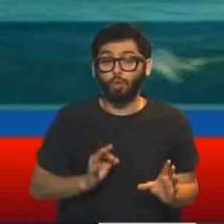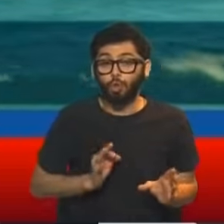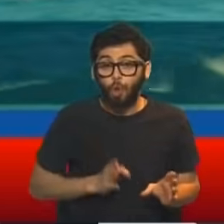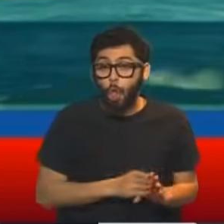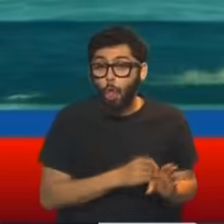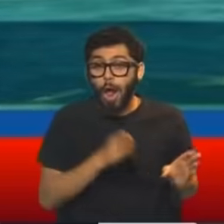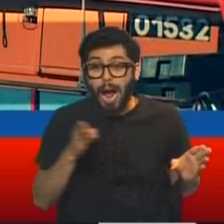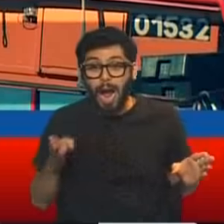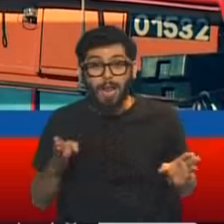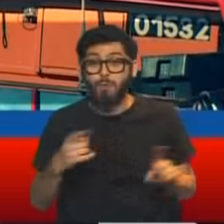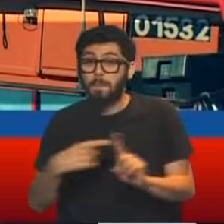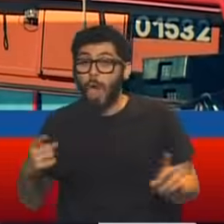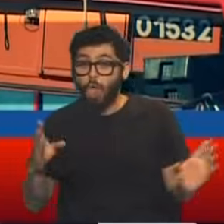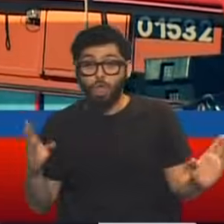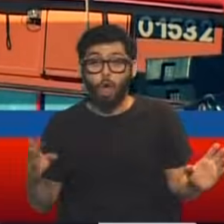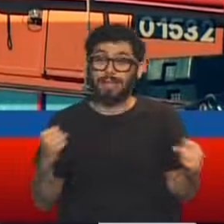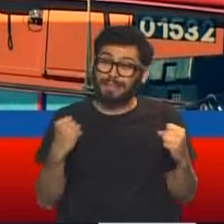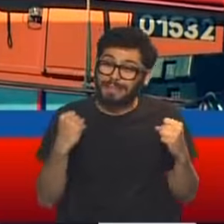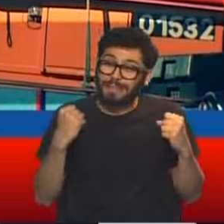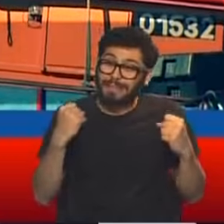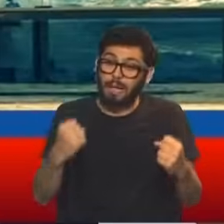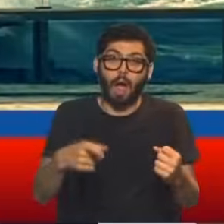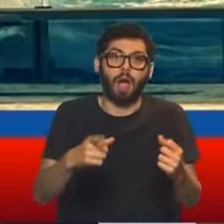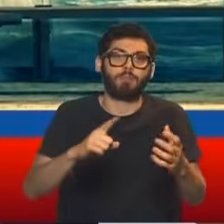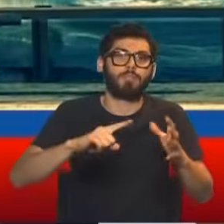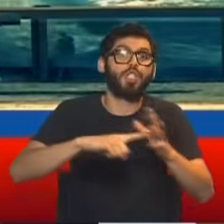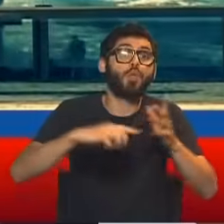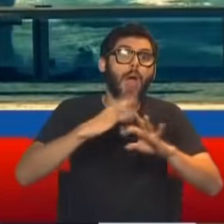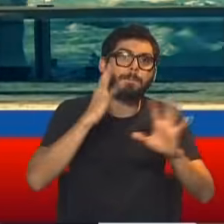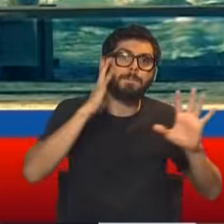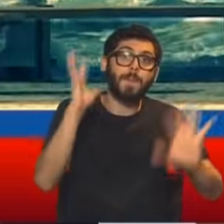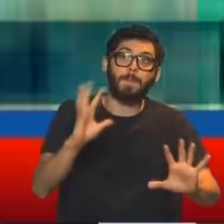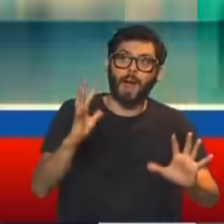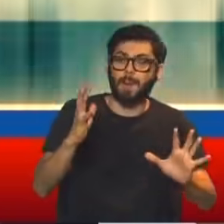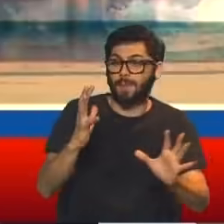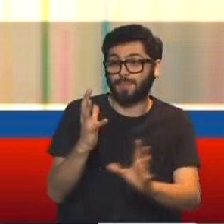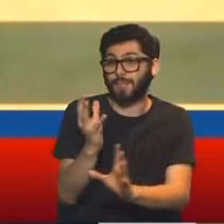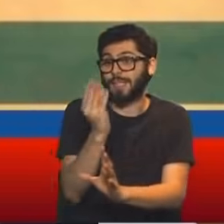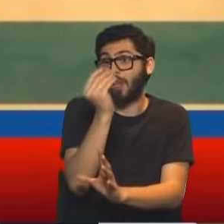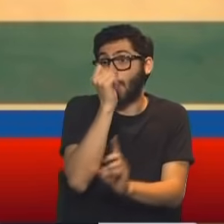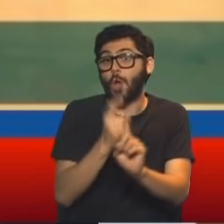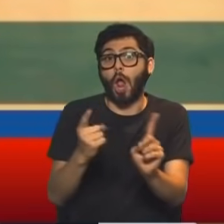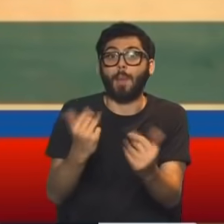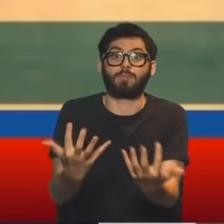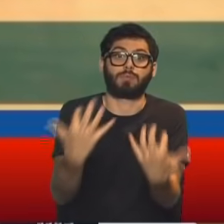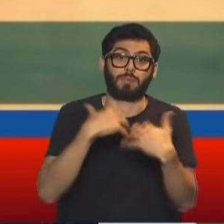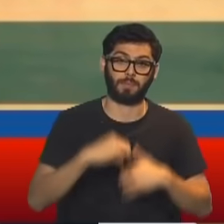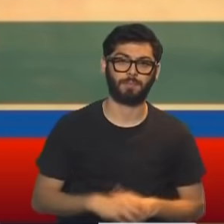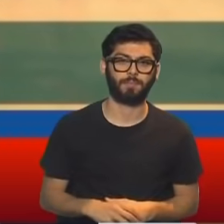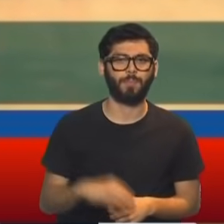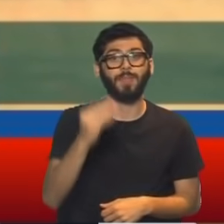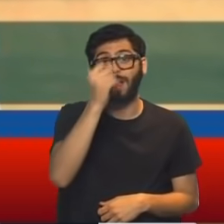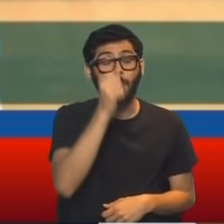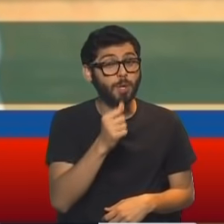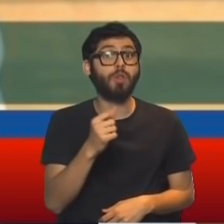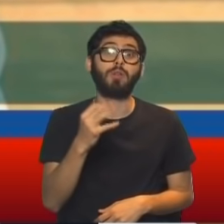todo este año y medio generó tener la ciudad preparada para estos últimos fines de semana. Este fin de semana ha sido tan